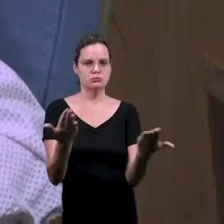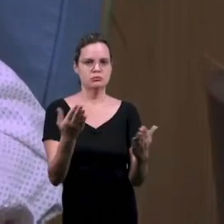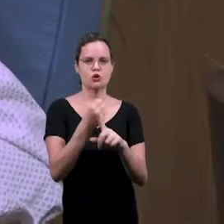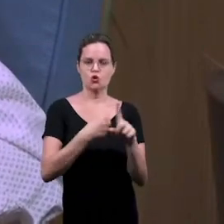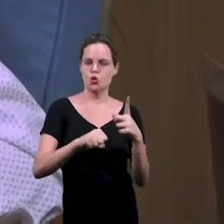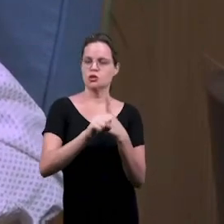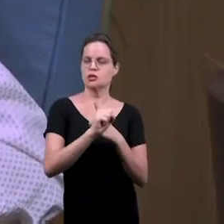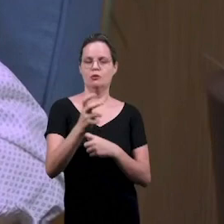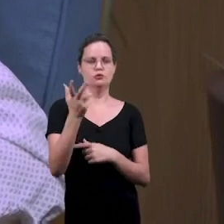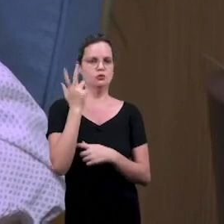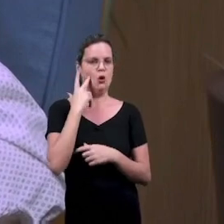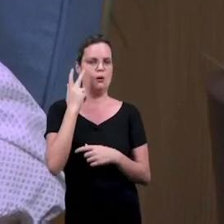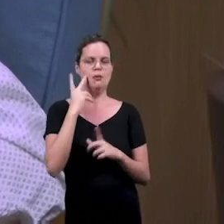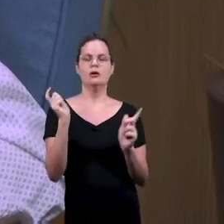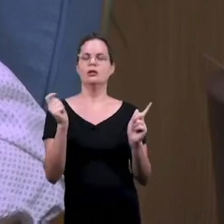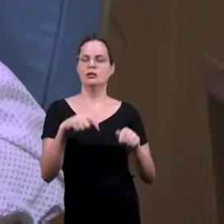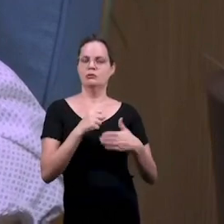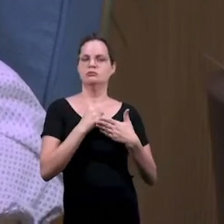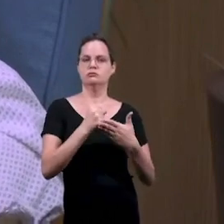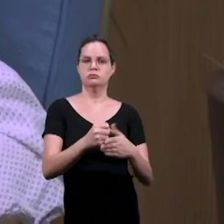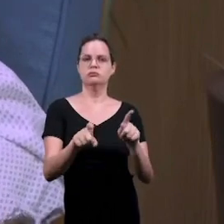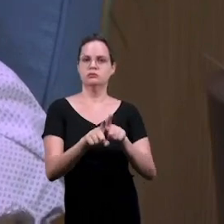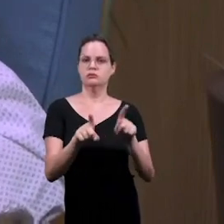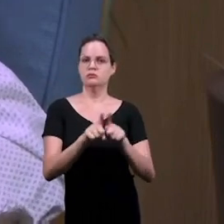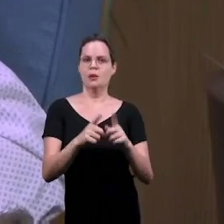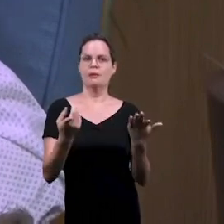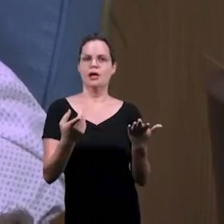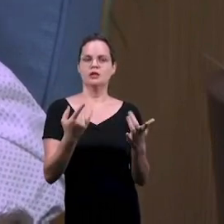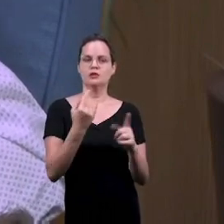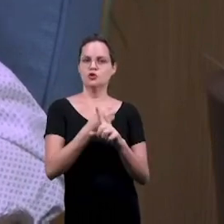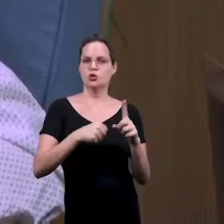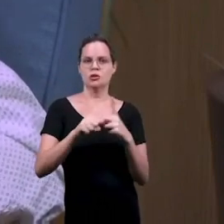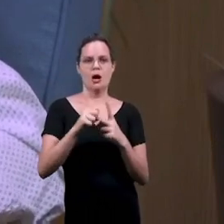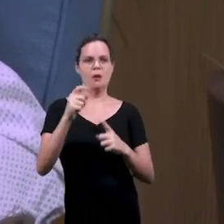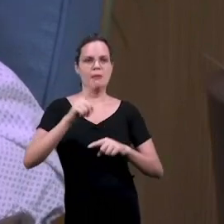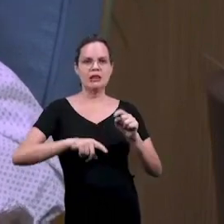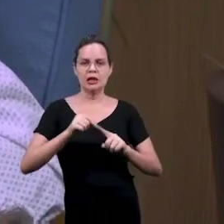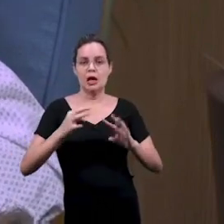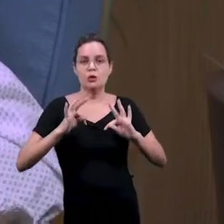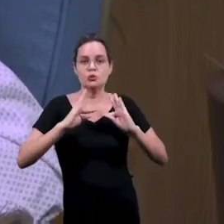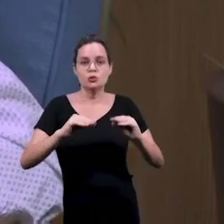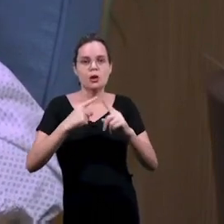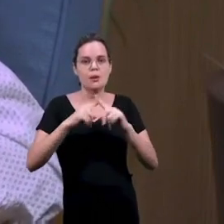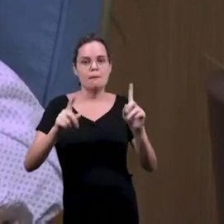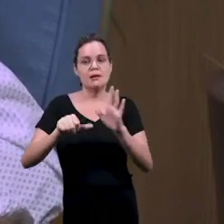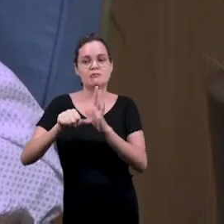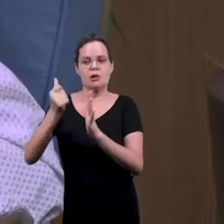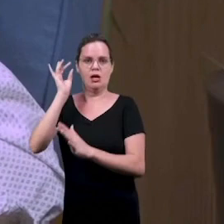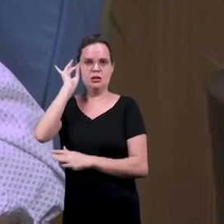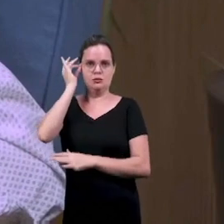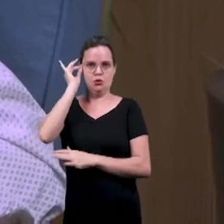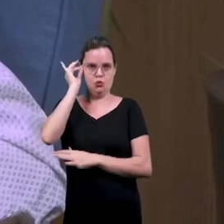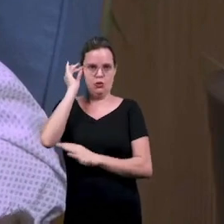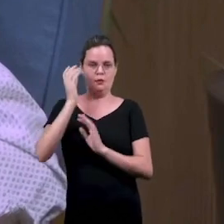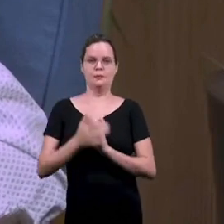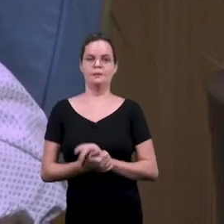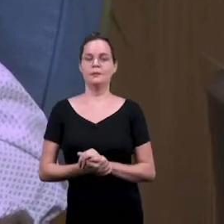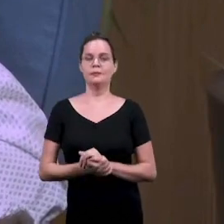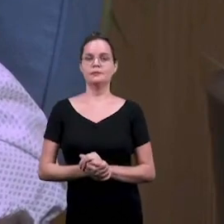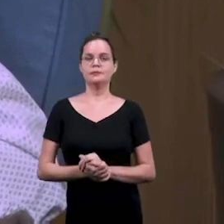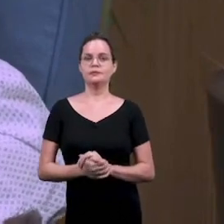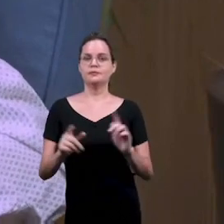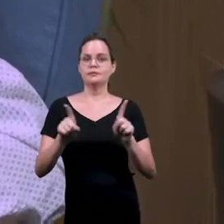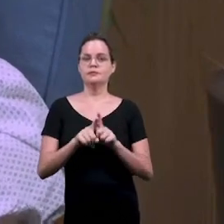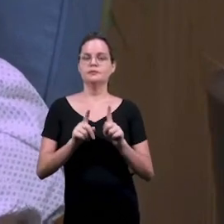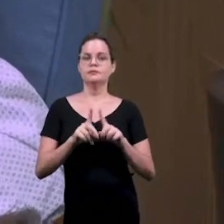primeramente una asistencia espiritual, y como resultado también damos una asistencia material, una asistencia social, pero primero